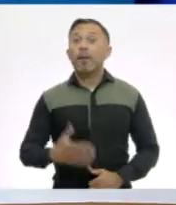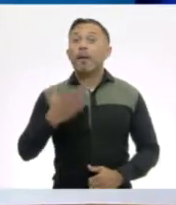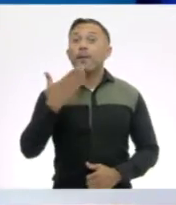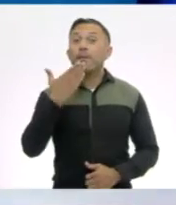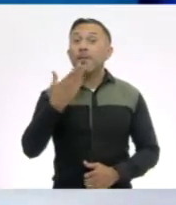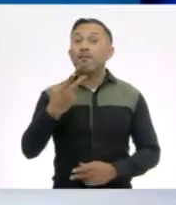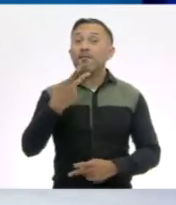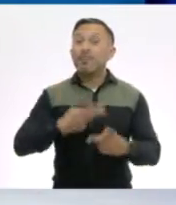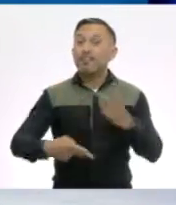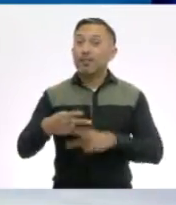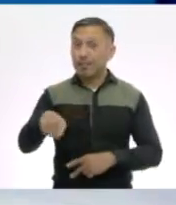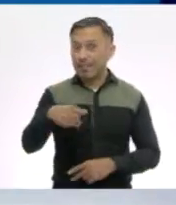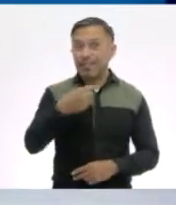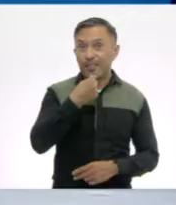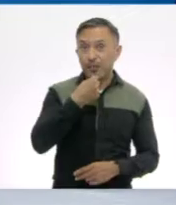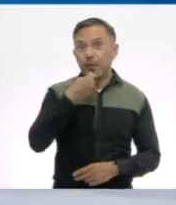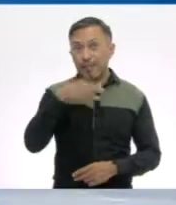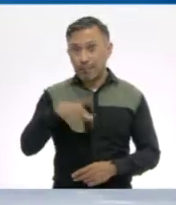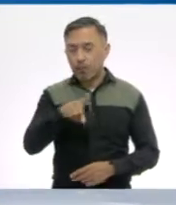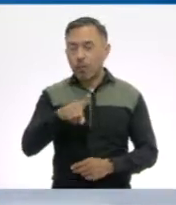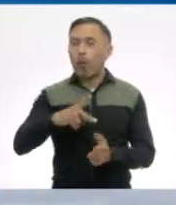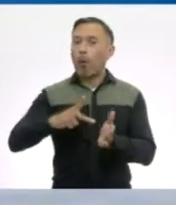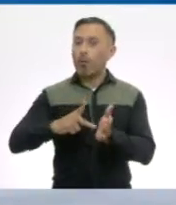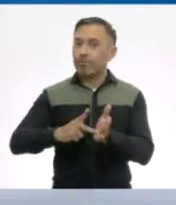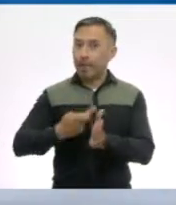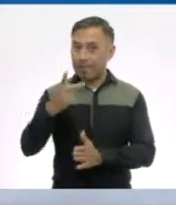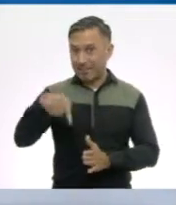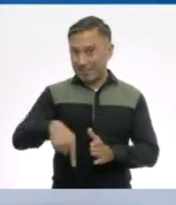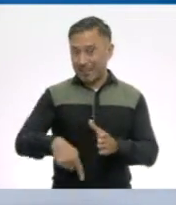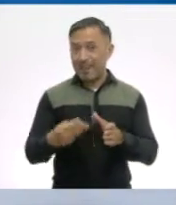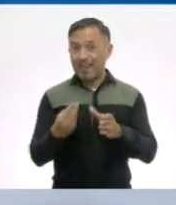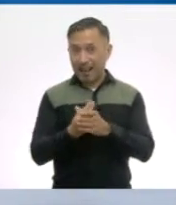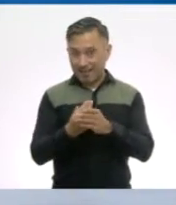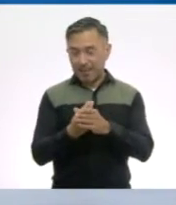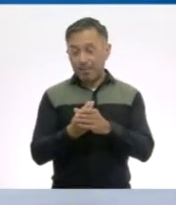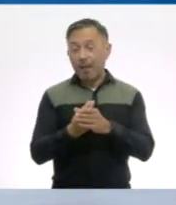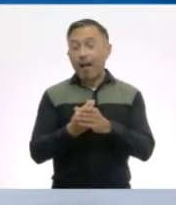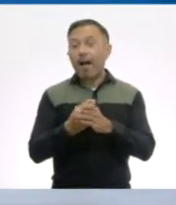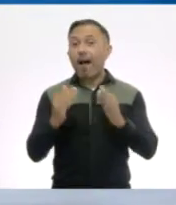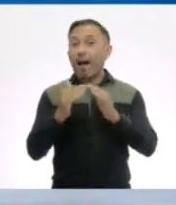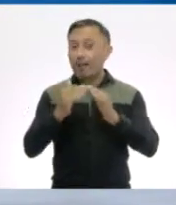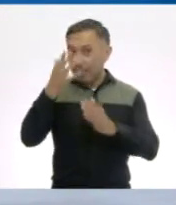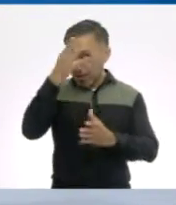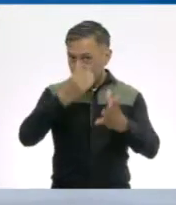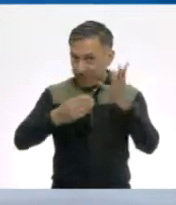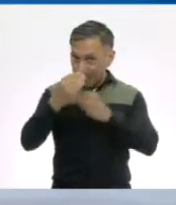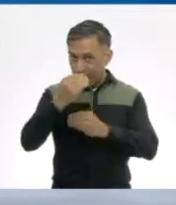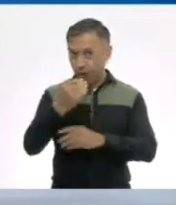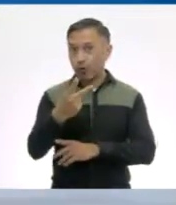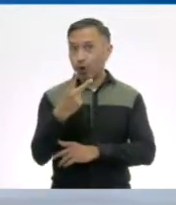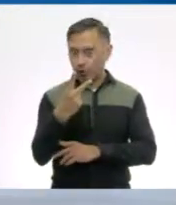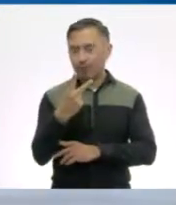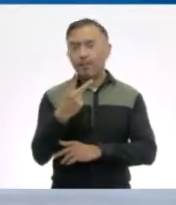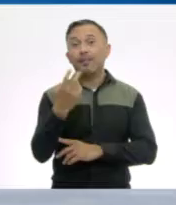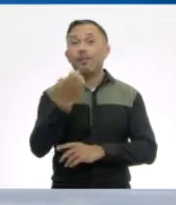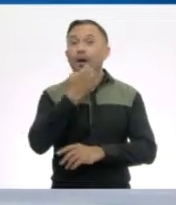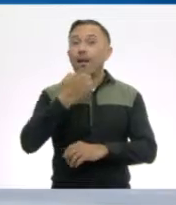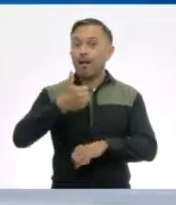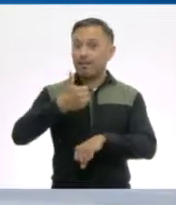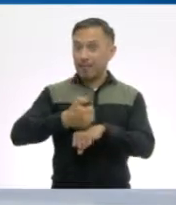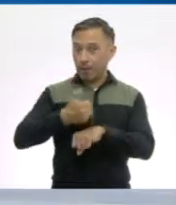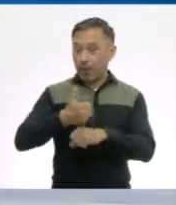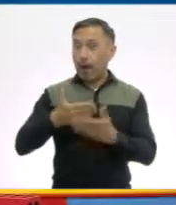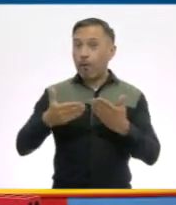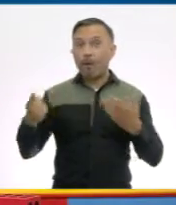Bienvenidos y bienvenidas a una sesión más de Aprende en Casa 2 para sexto grado. Y el día de hoy, nosotras, la maestra